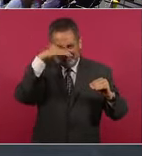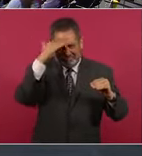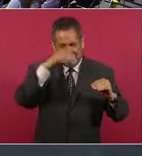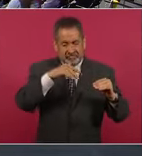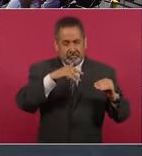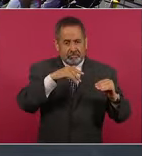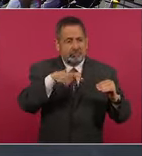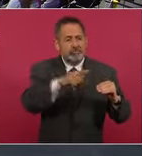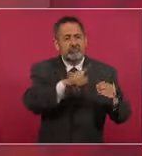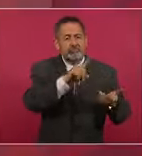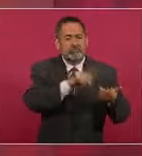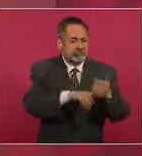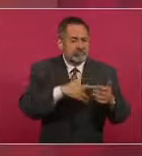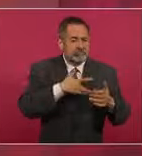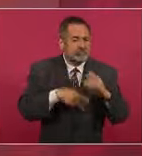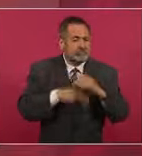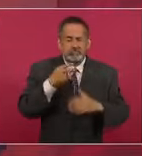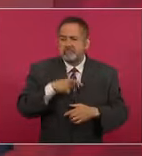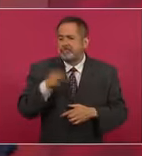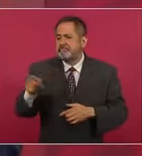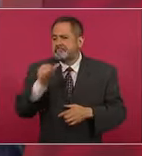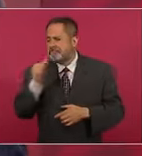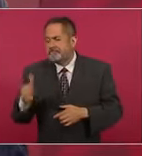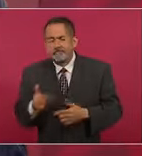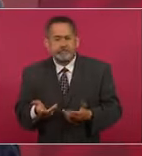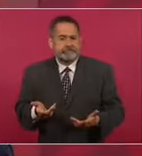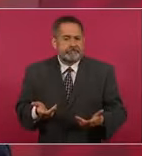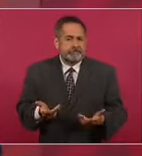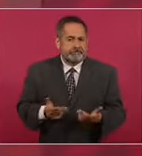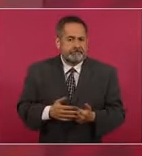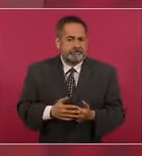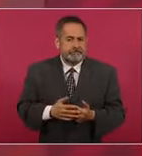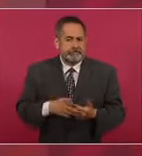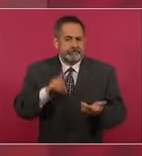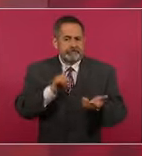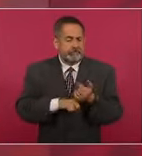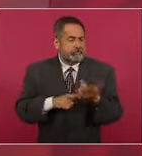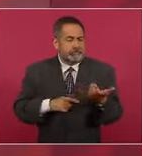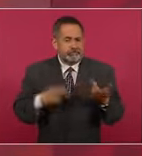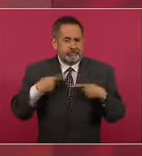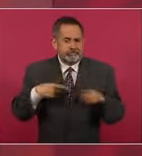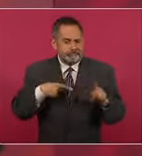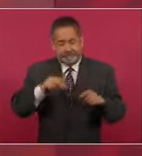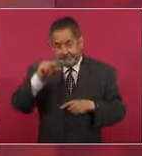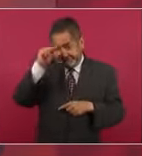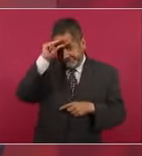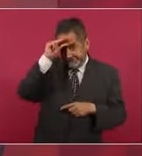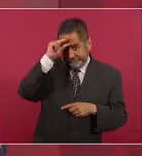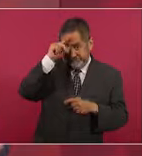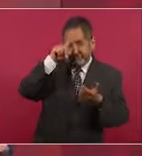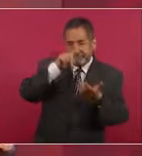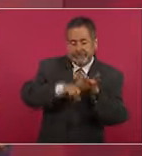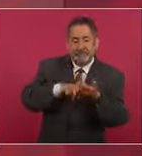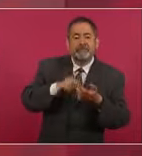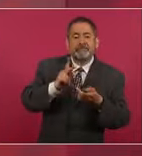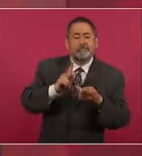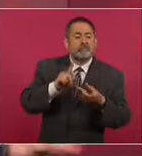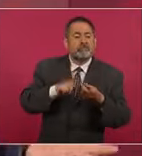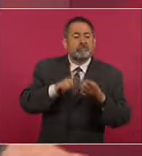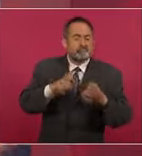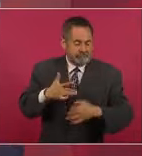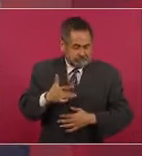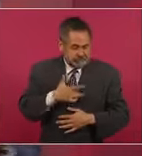Bueno, pues no deja de ser un hombre sumamente inteligente, pero lo que